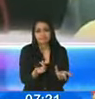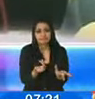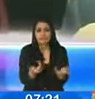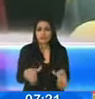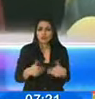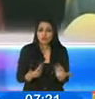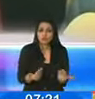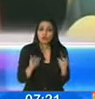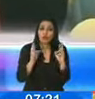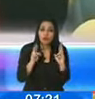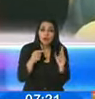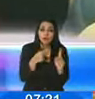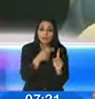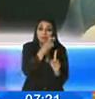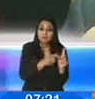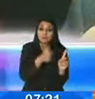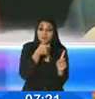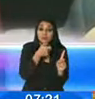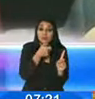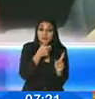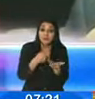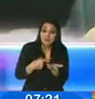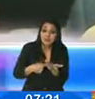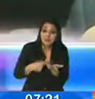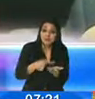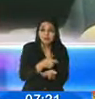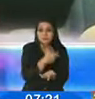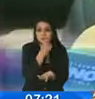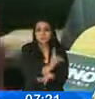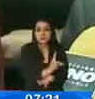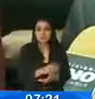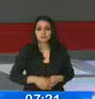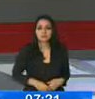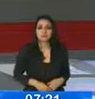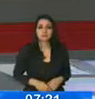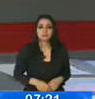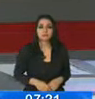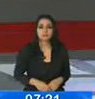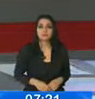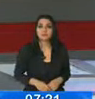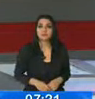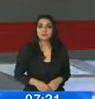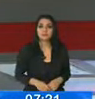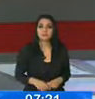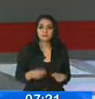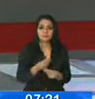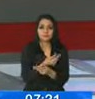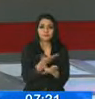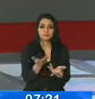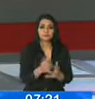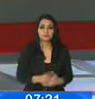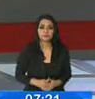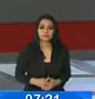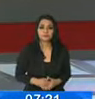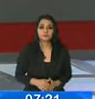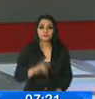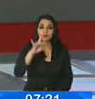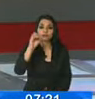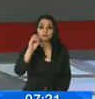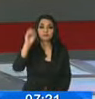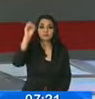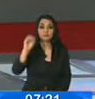que Fernando Villavicencio analice esta resolución. Vamos a contarles que más del 80%